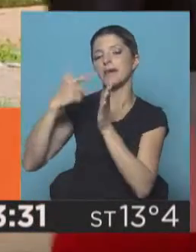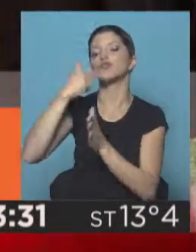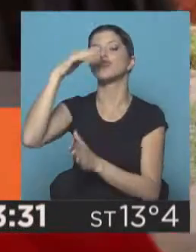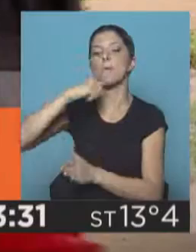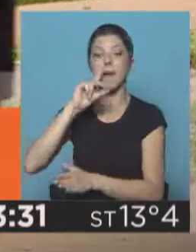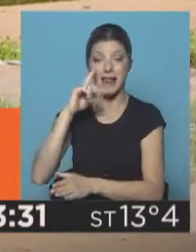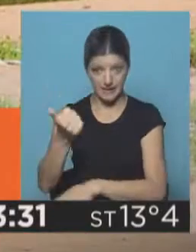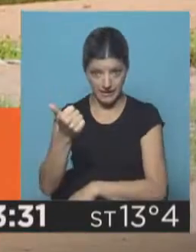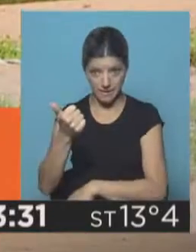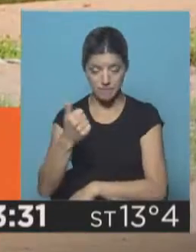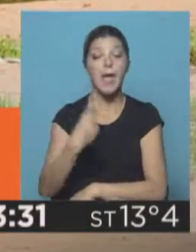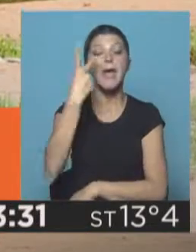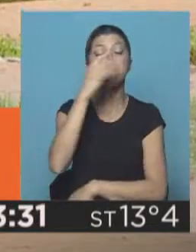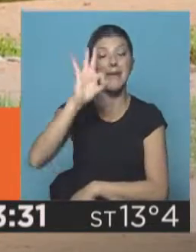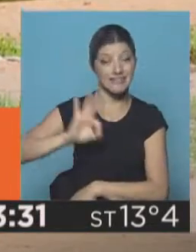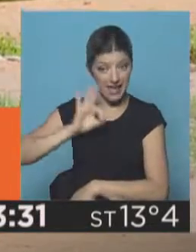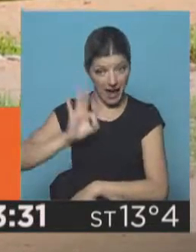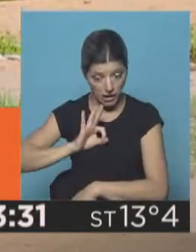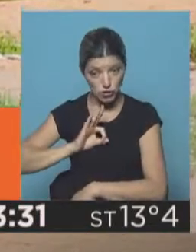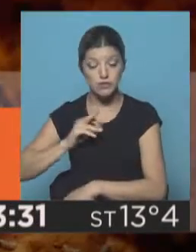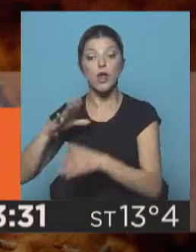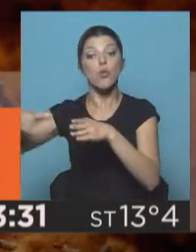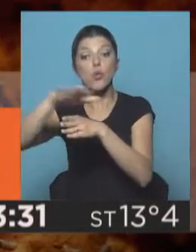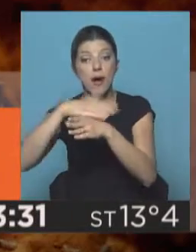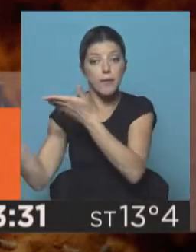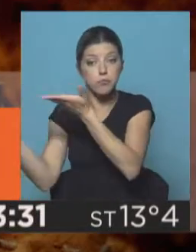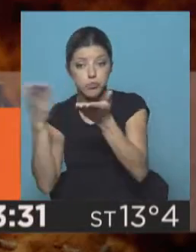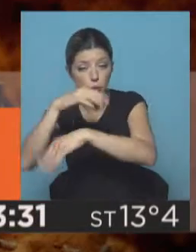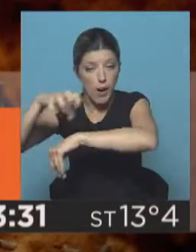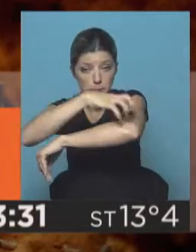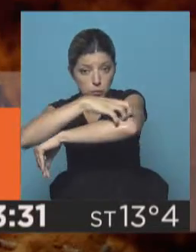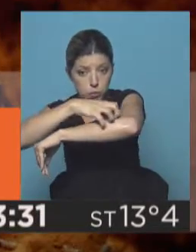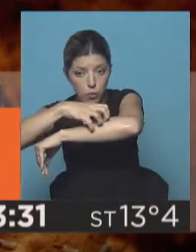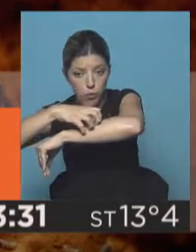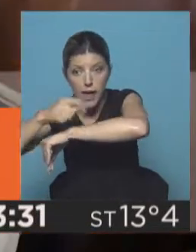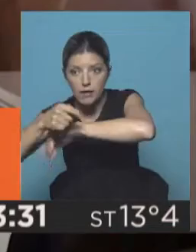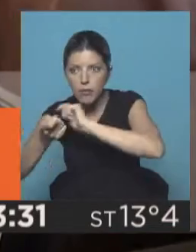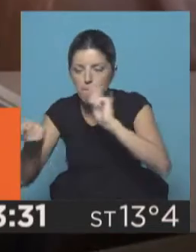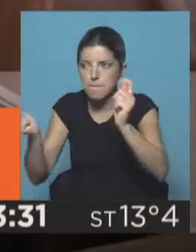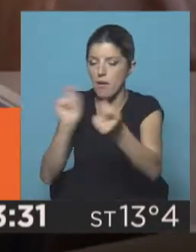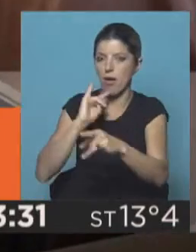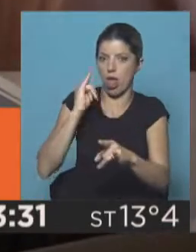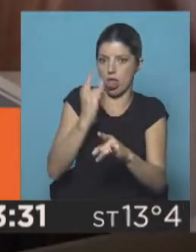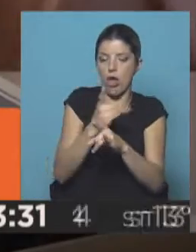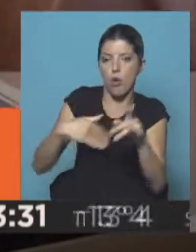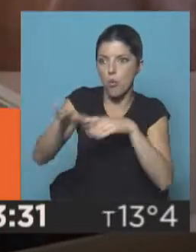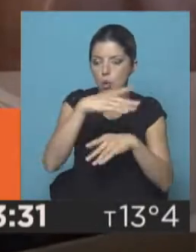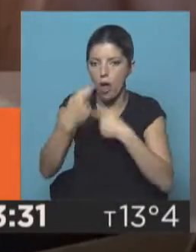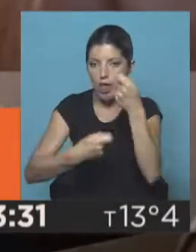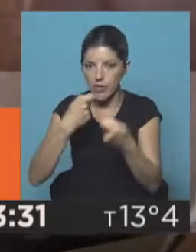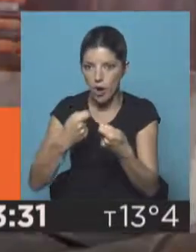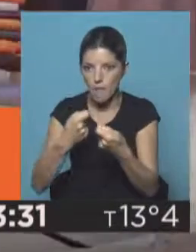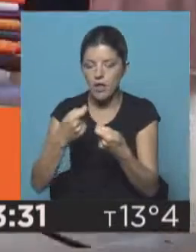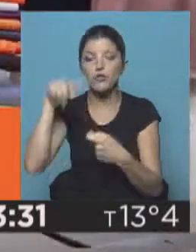en 2 décadas de ser un conjunto de refugios rudimentarios a un ajetreado centro regional. Se ha